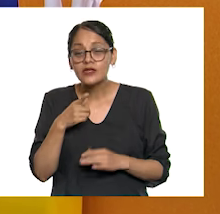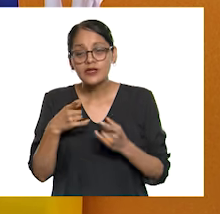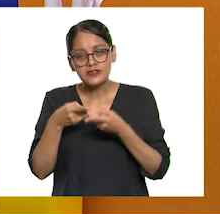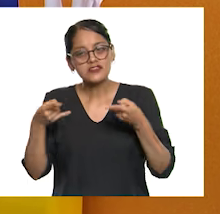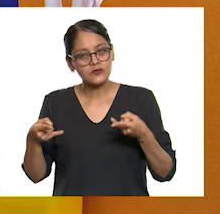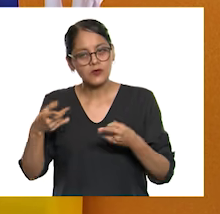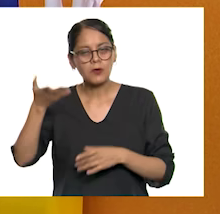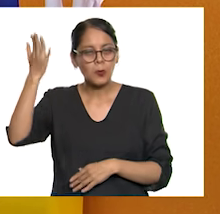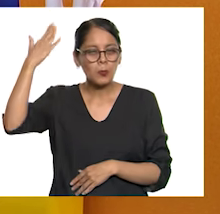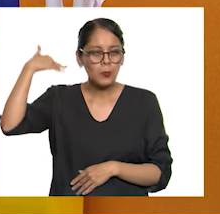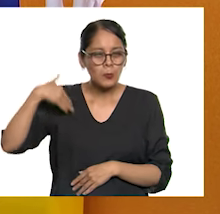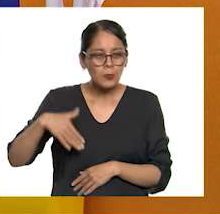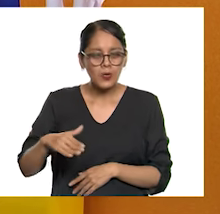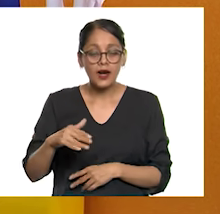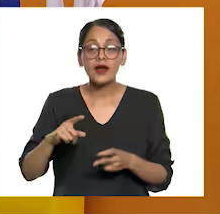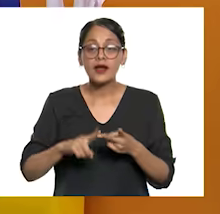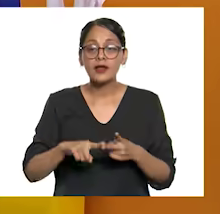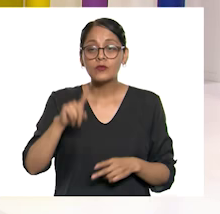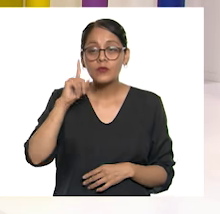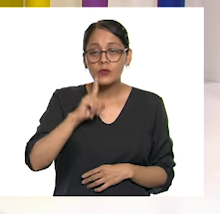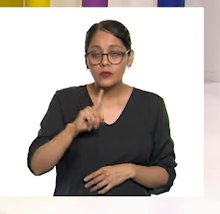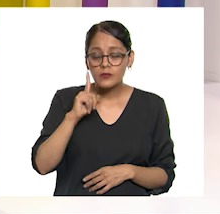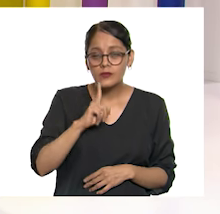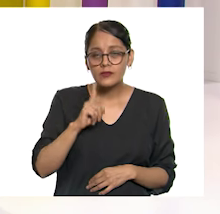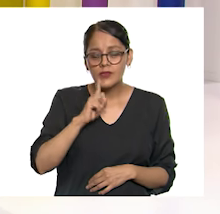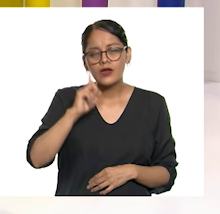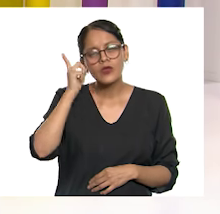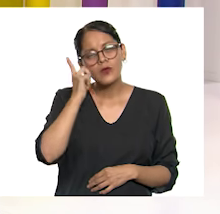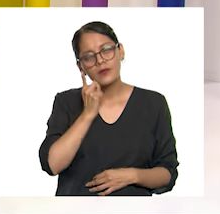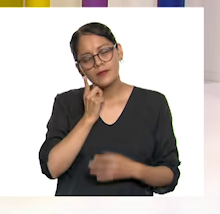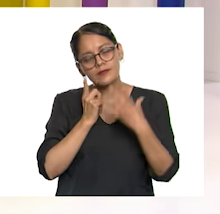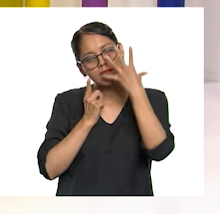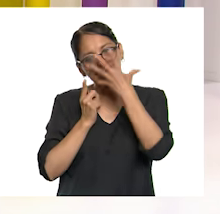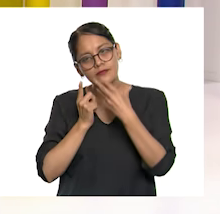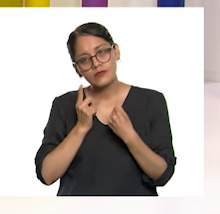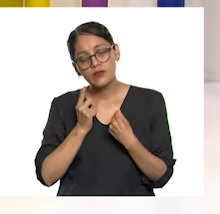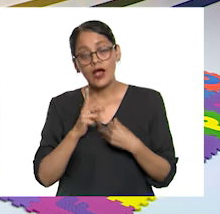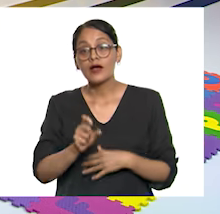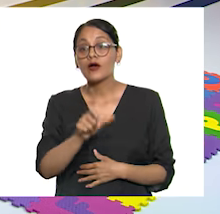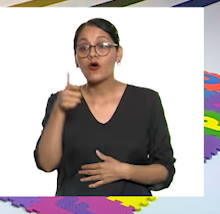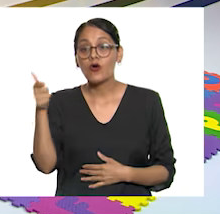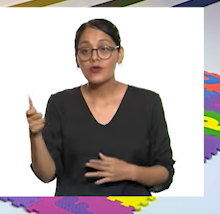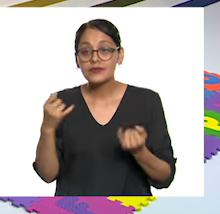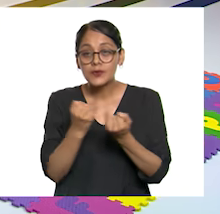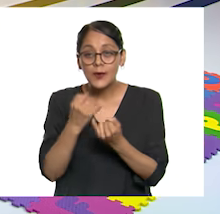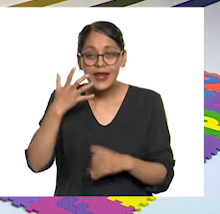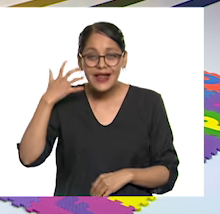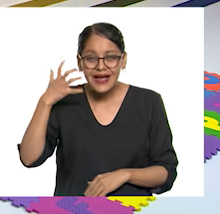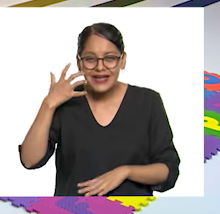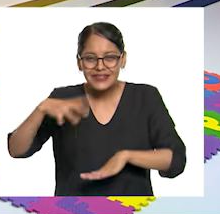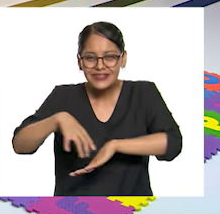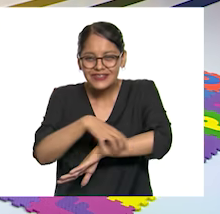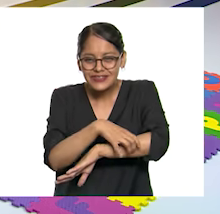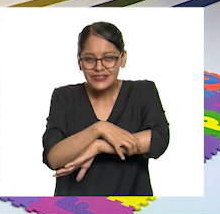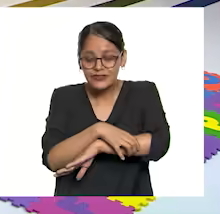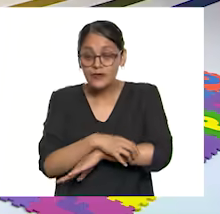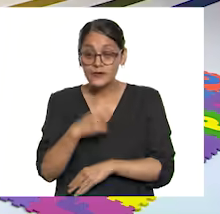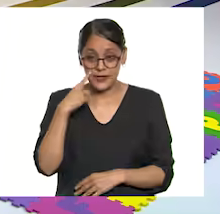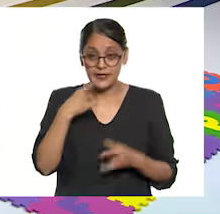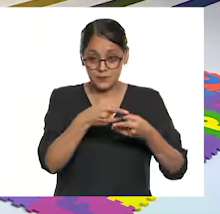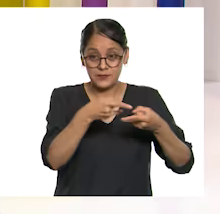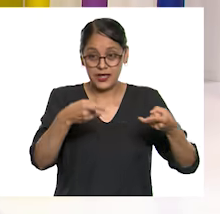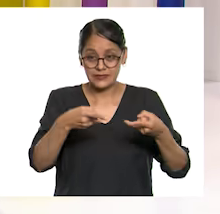Durmiente, Veo el Gato con Botas y estos últimos tienen una característica en común, ¿sabías?